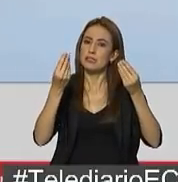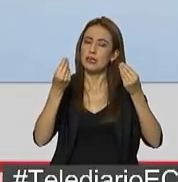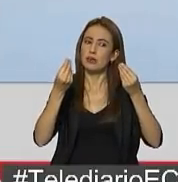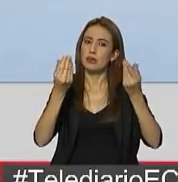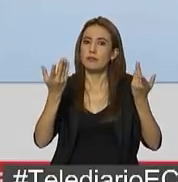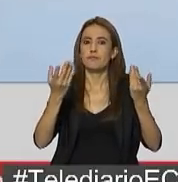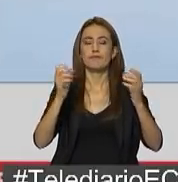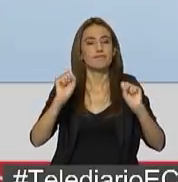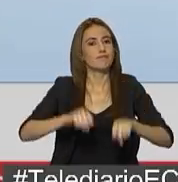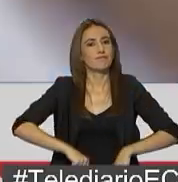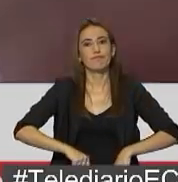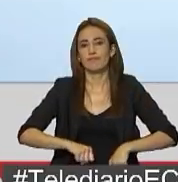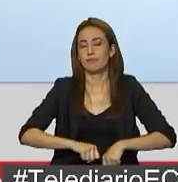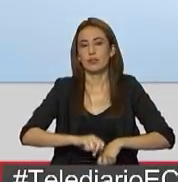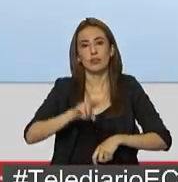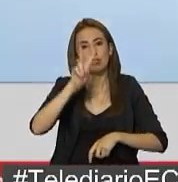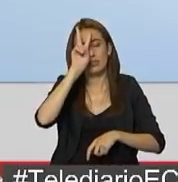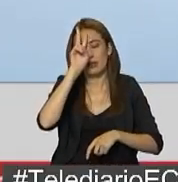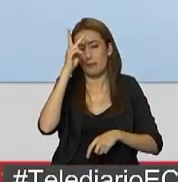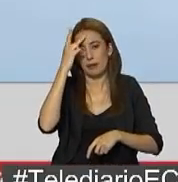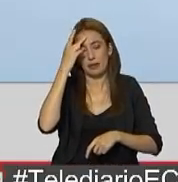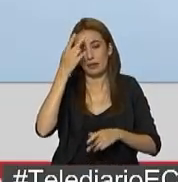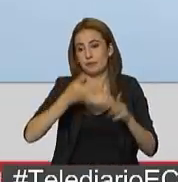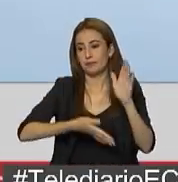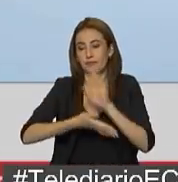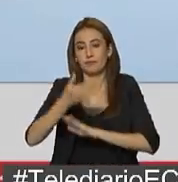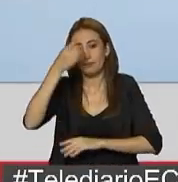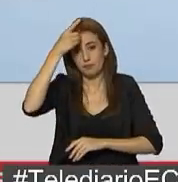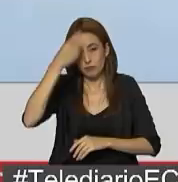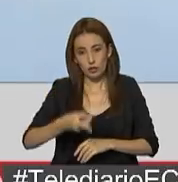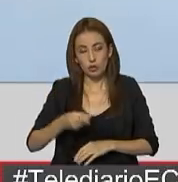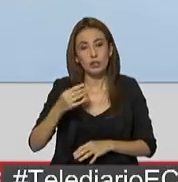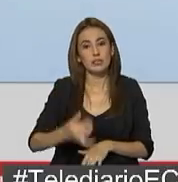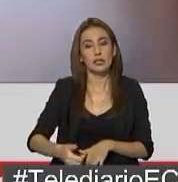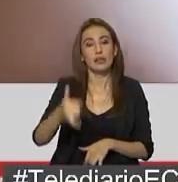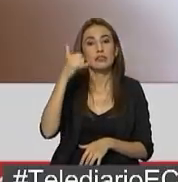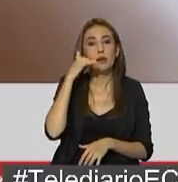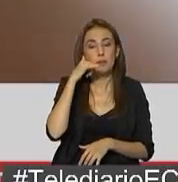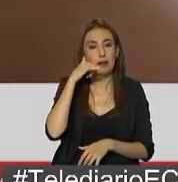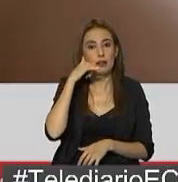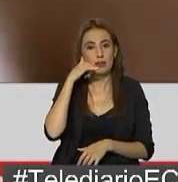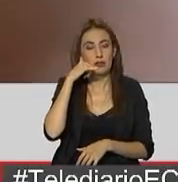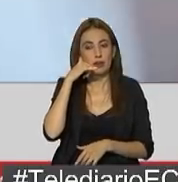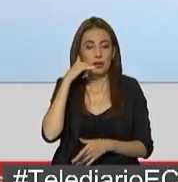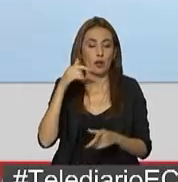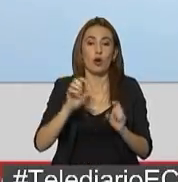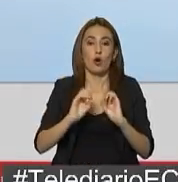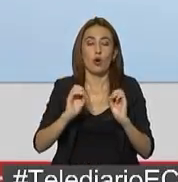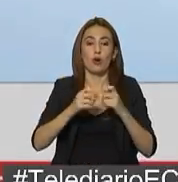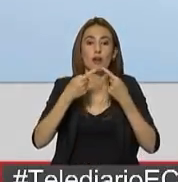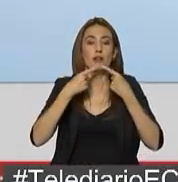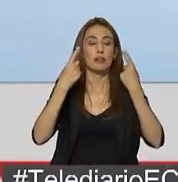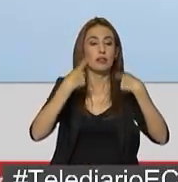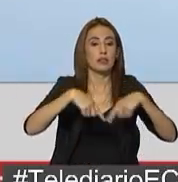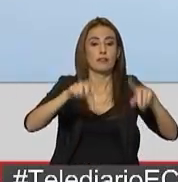se había acreditado el cheque. Fue cuestión de segundos para decidir de que iba a ser la devolución,